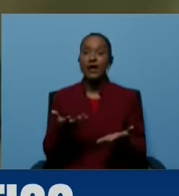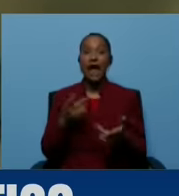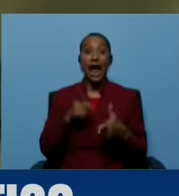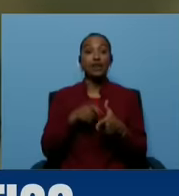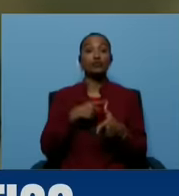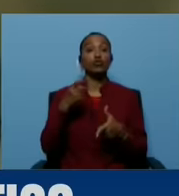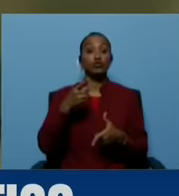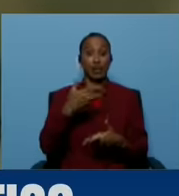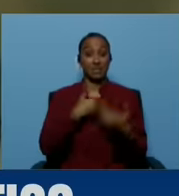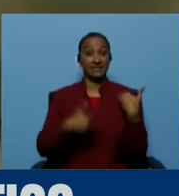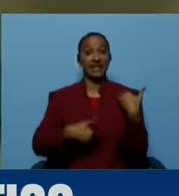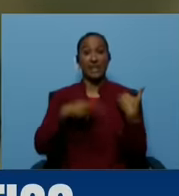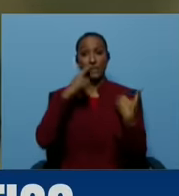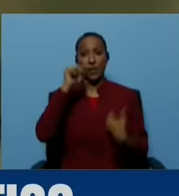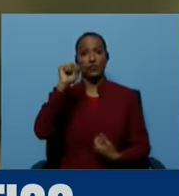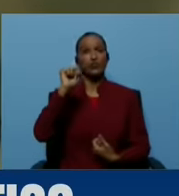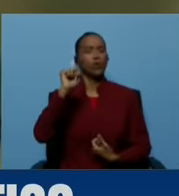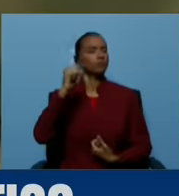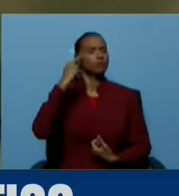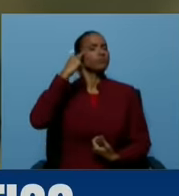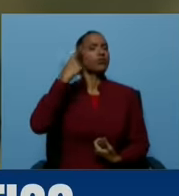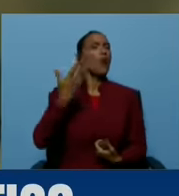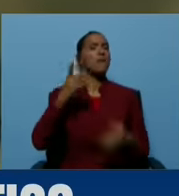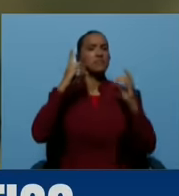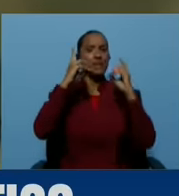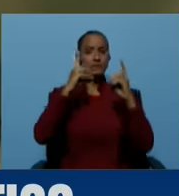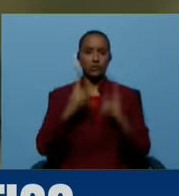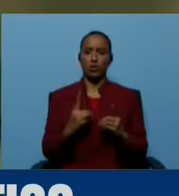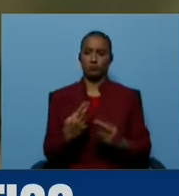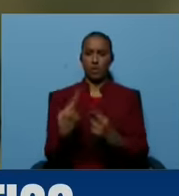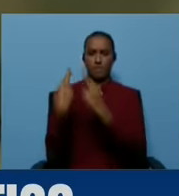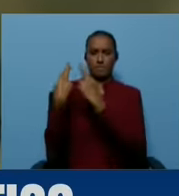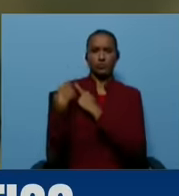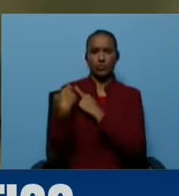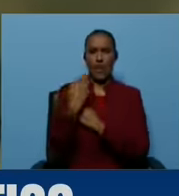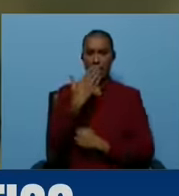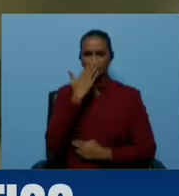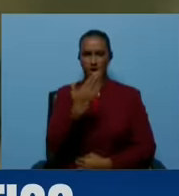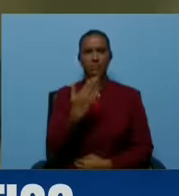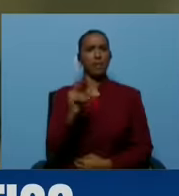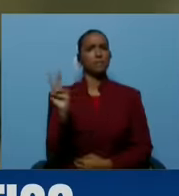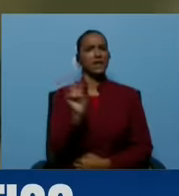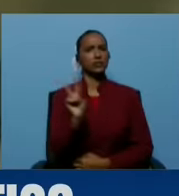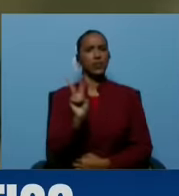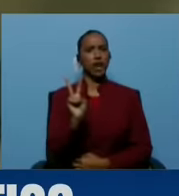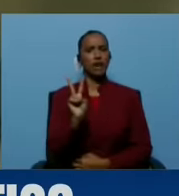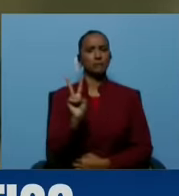de responsabilidad ante el país y en el marco